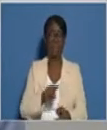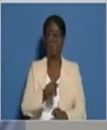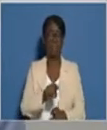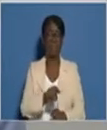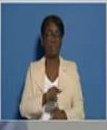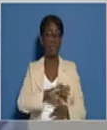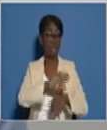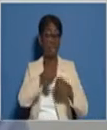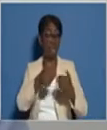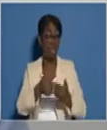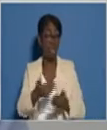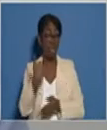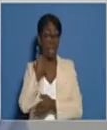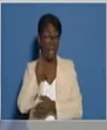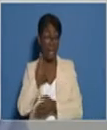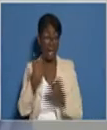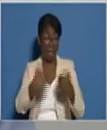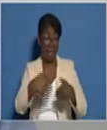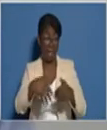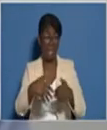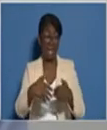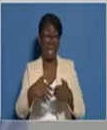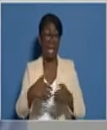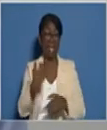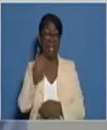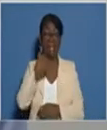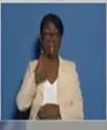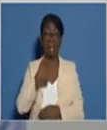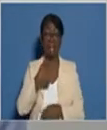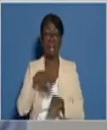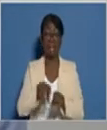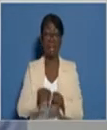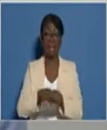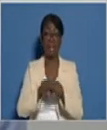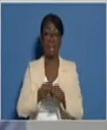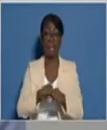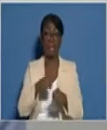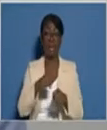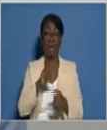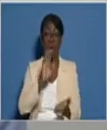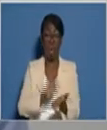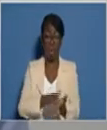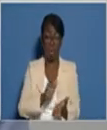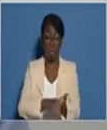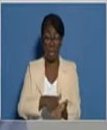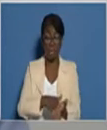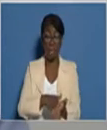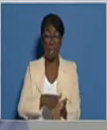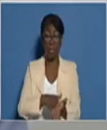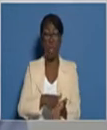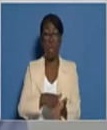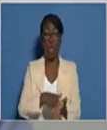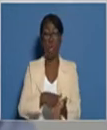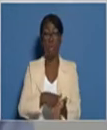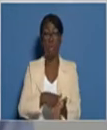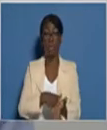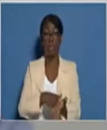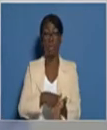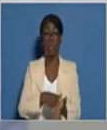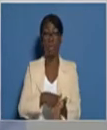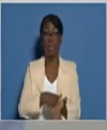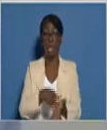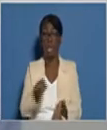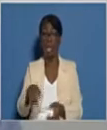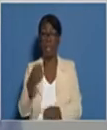de la cuarentena y hayan, o sea, es decir, hayan suspendido los efectos del contrato, no recibirán el